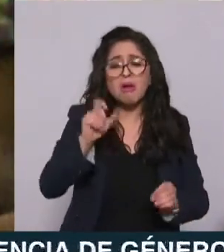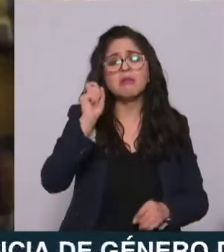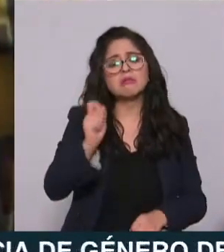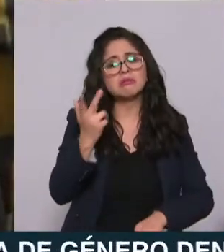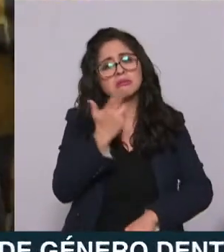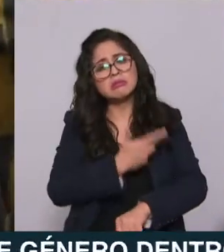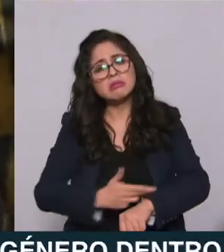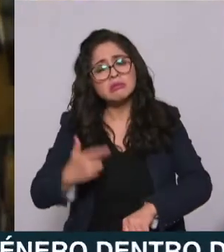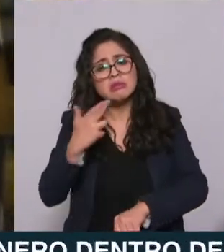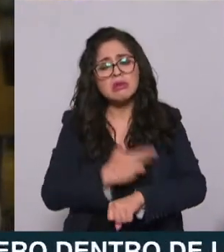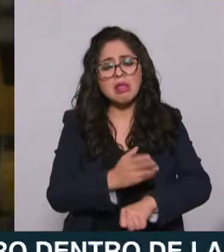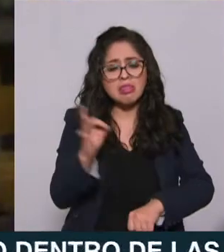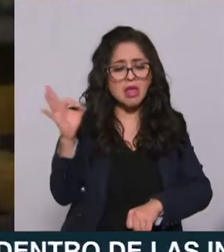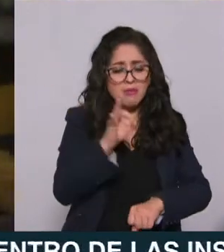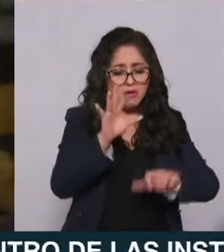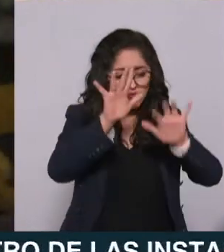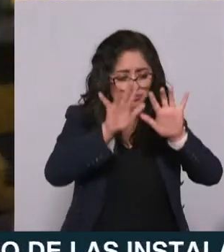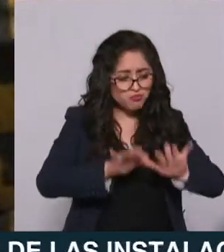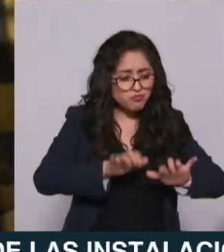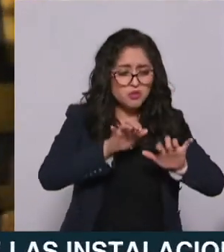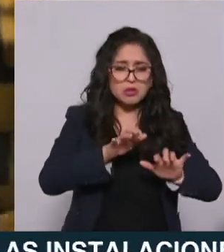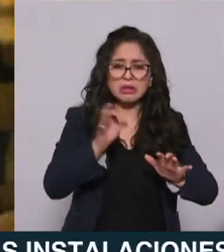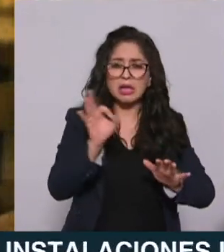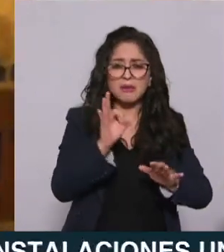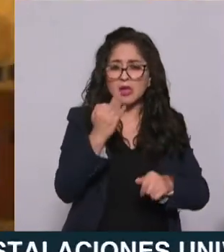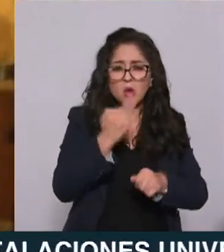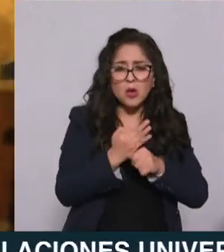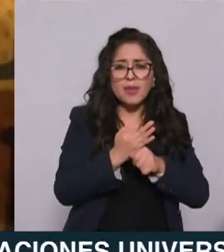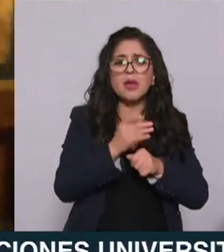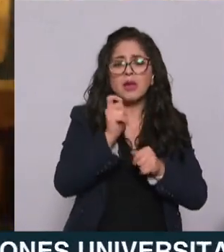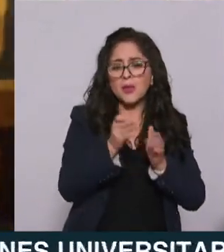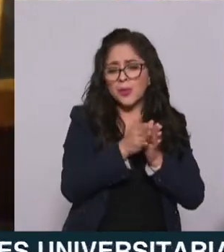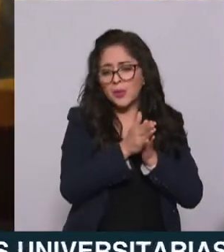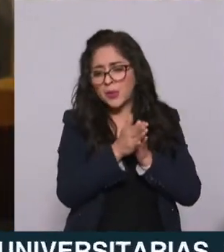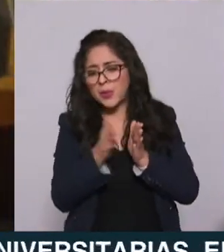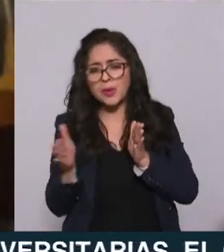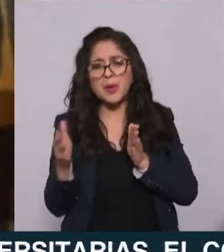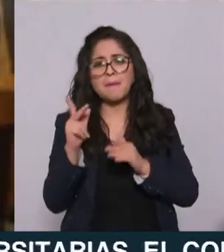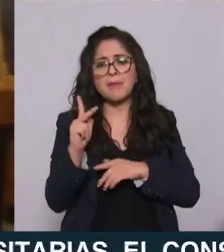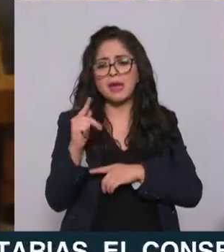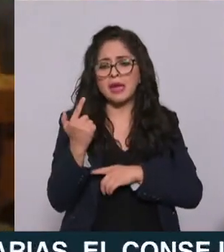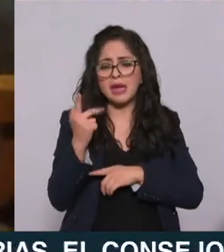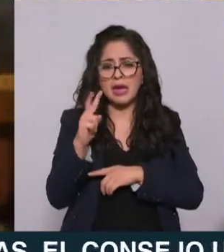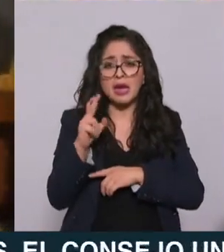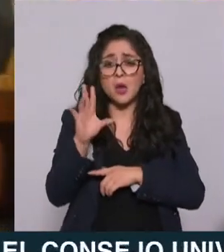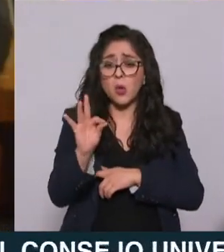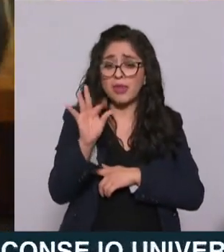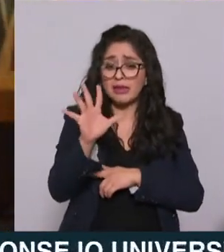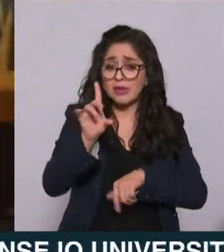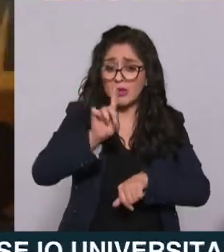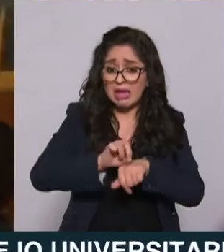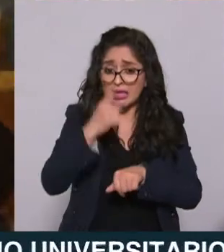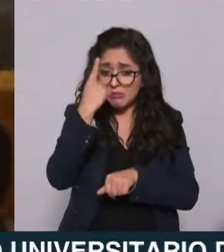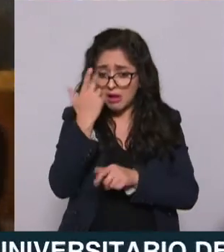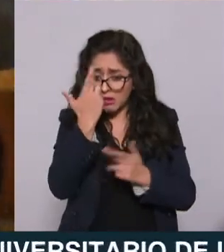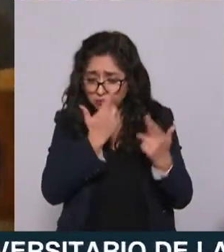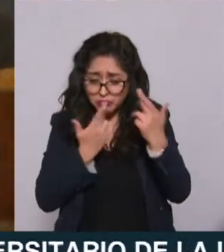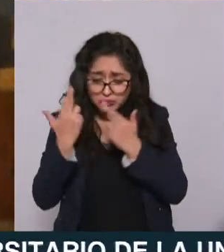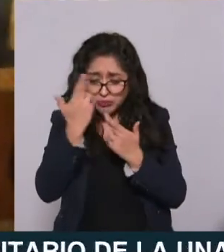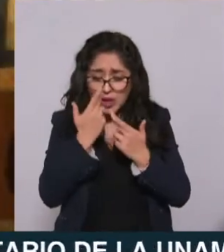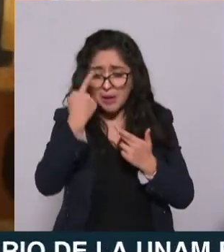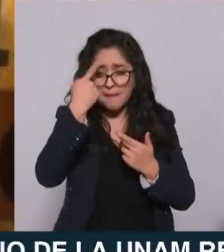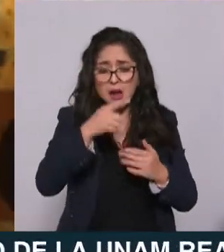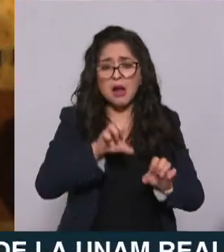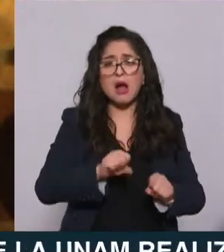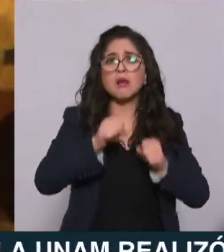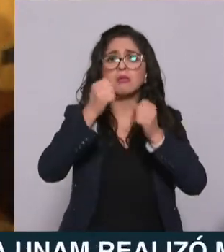pues desde ya, son 45 días los que tiene FGR para formalizar la petición. La detención. A la